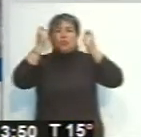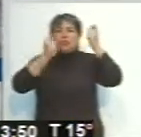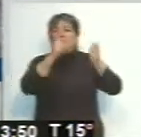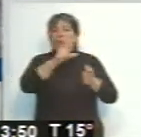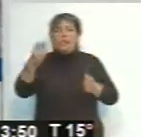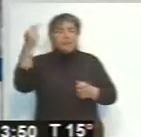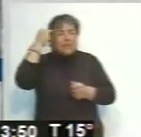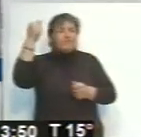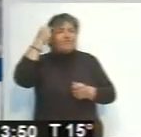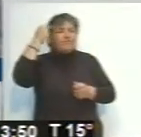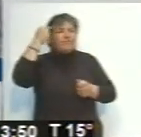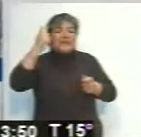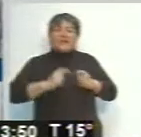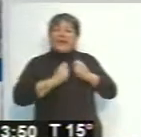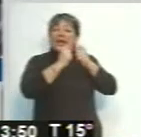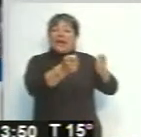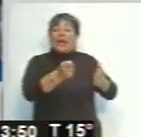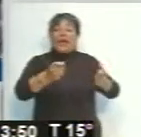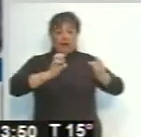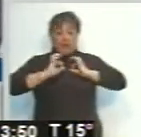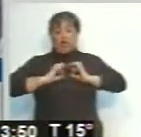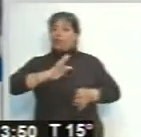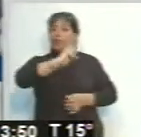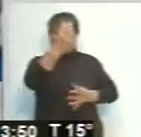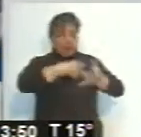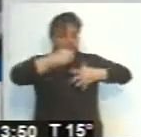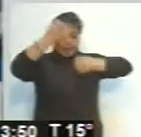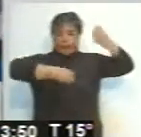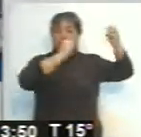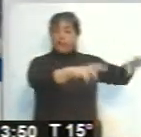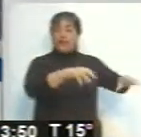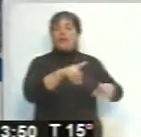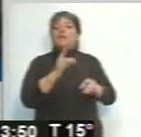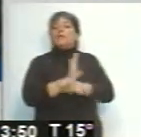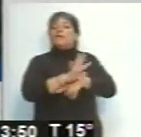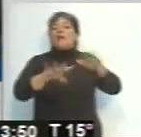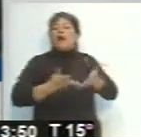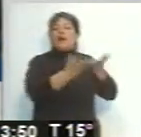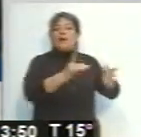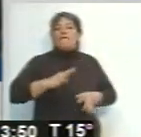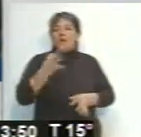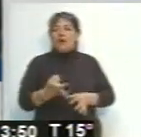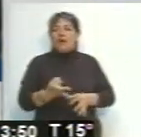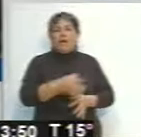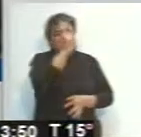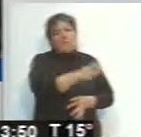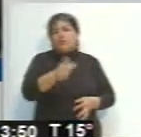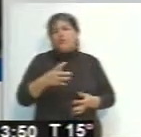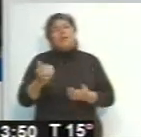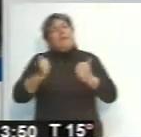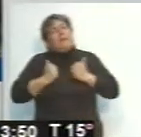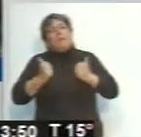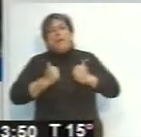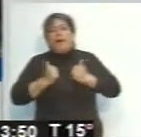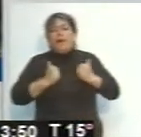de que donar es donar vida, tal cual lo dicen. Muchos esperamos la donación